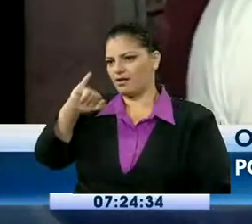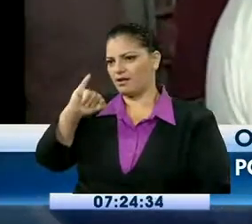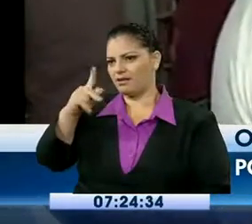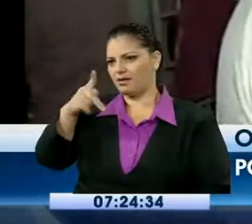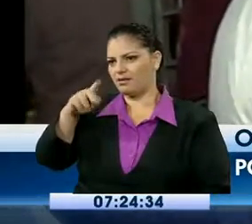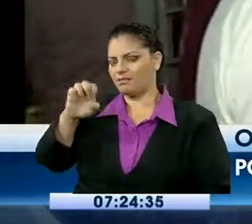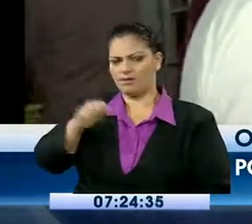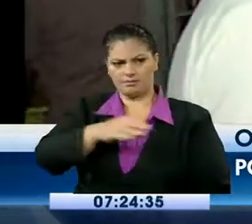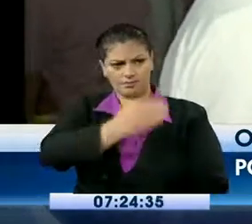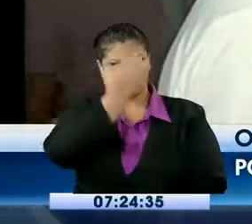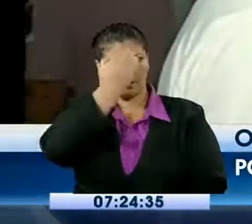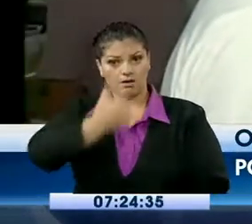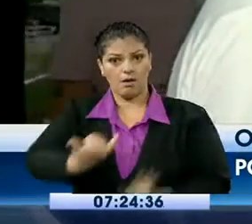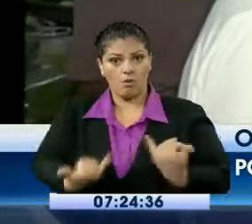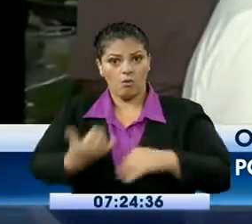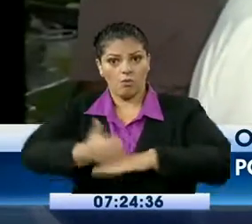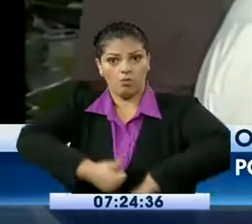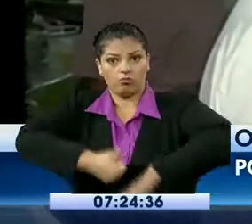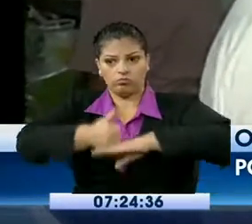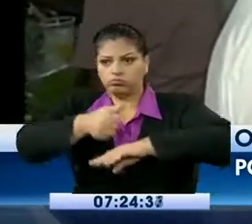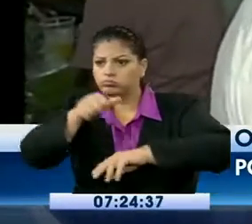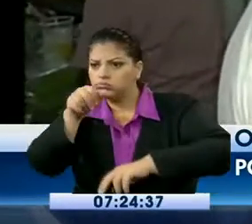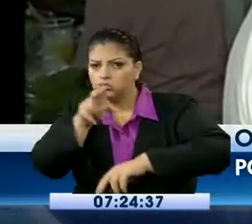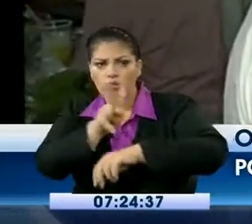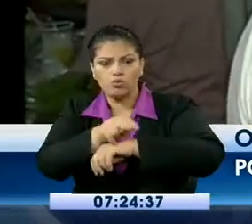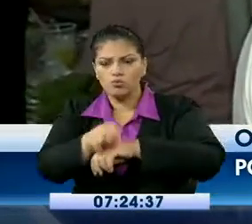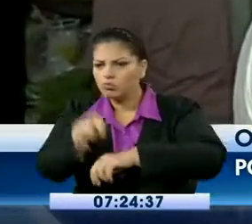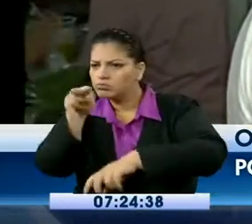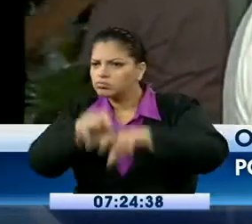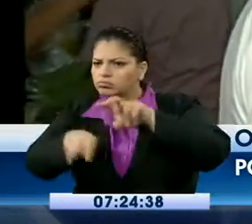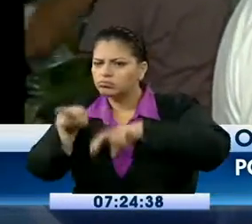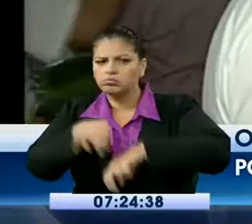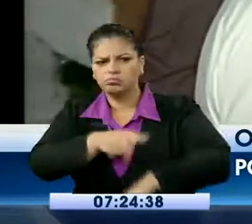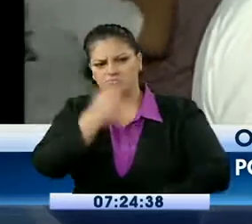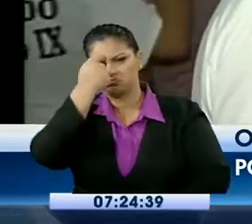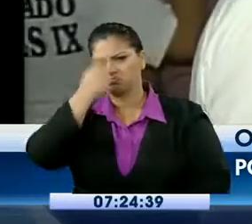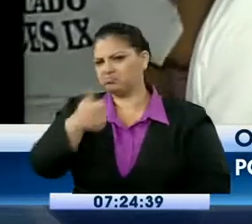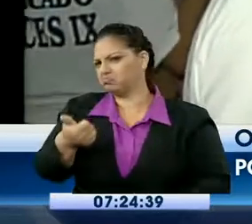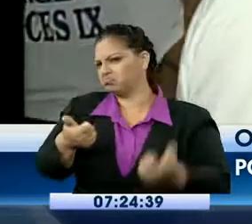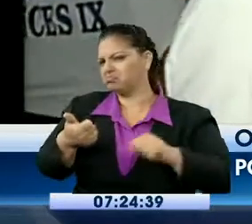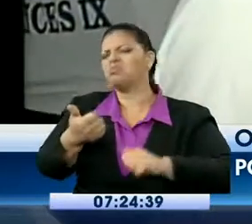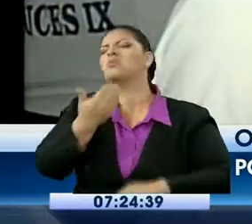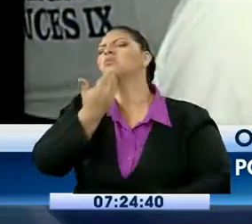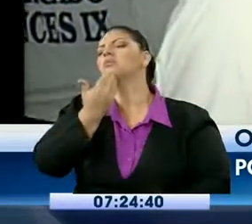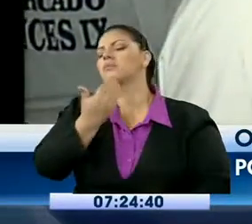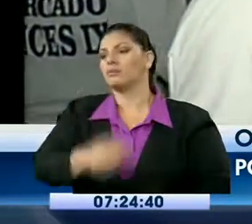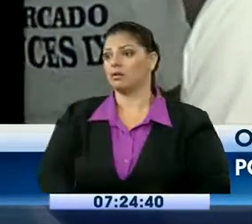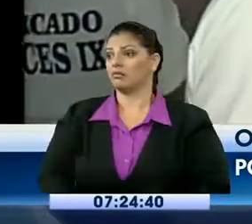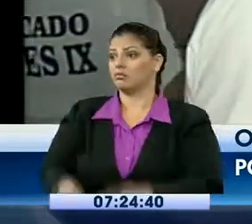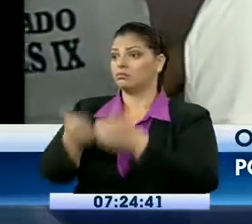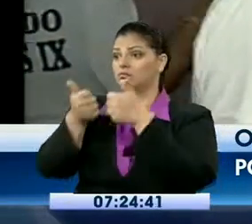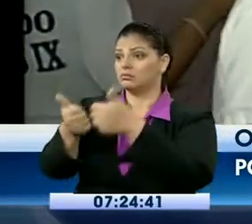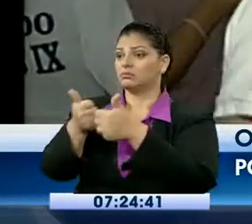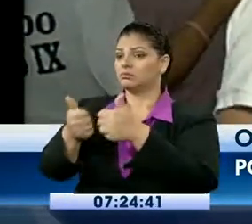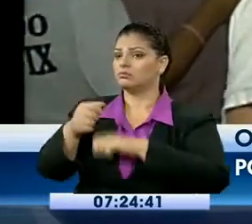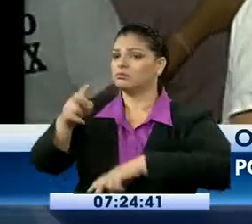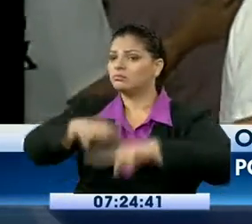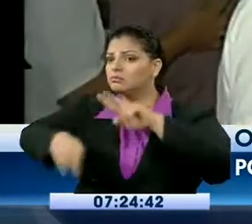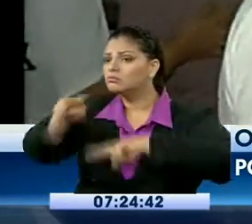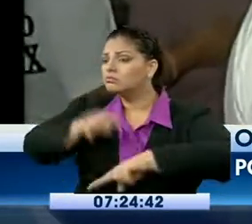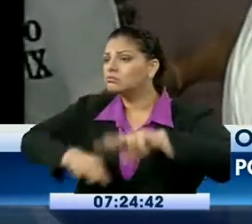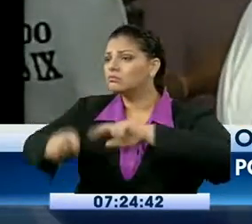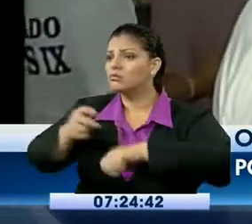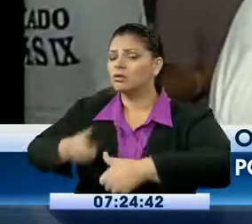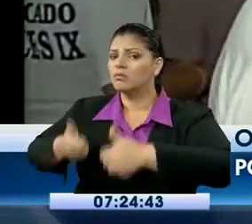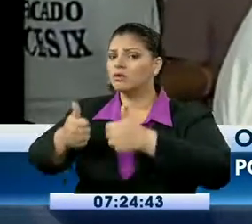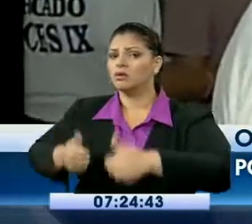realiza un control en este mercado. Están por otra área. ¿Qué opina del trabajo de las autoridades? Está bien lo que está haciendo, lo que están haciendo, porque está